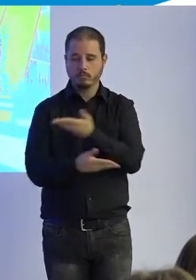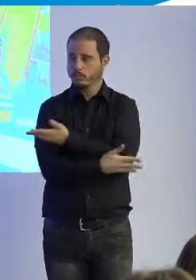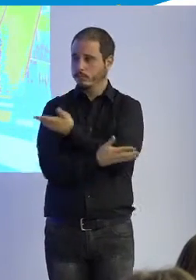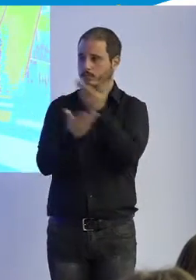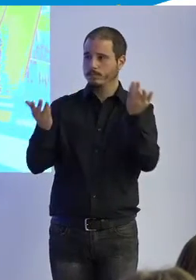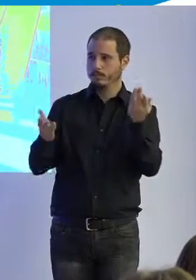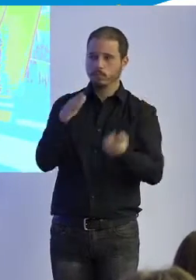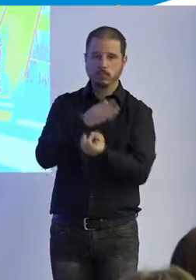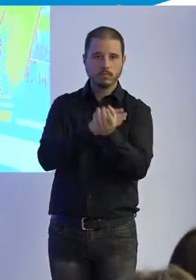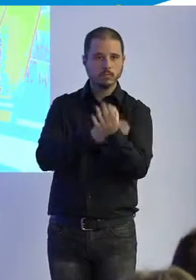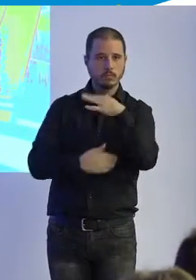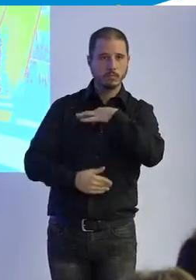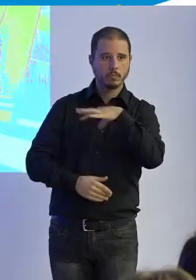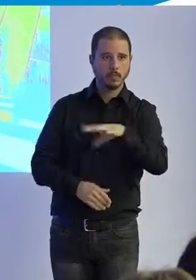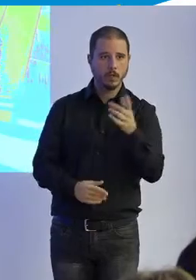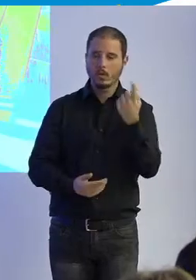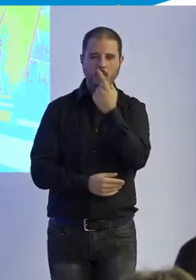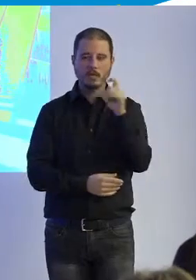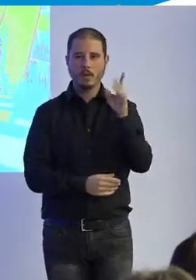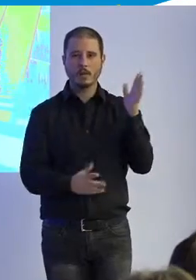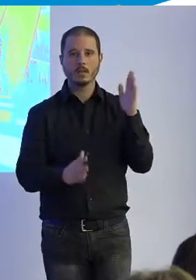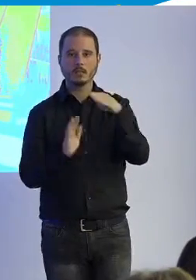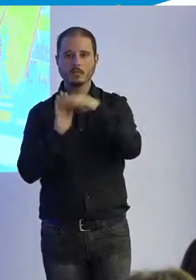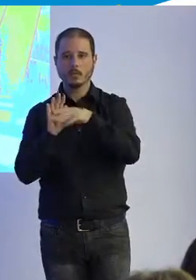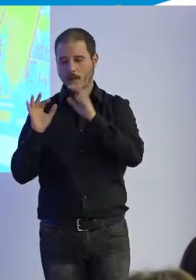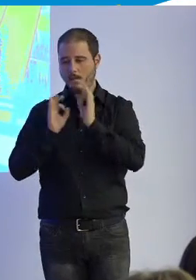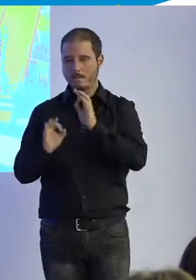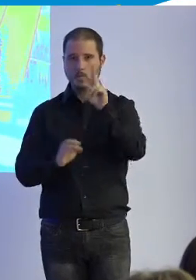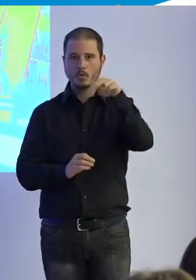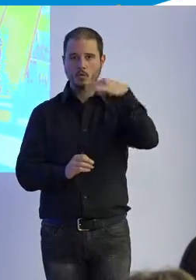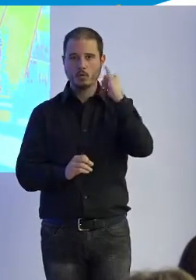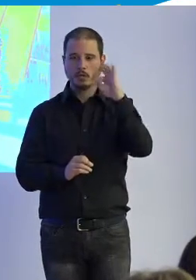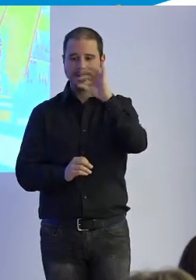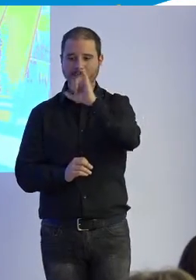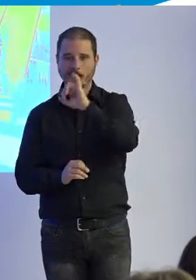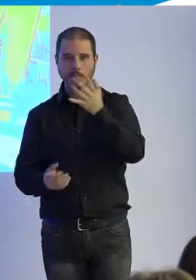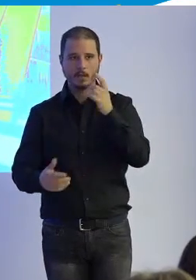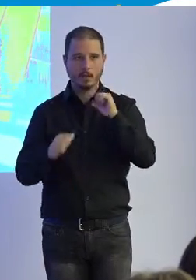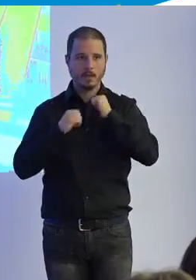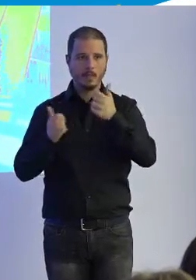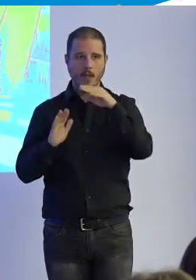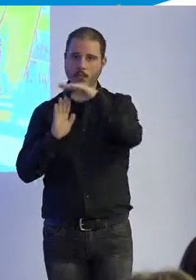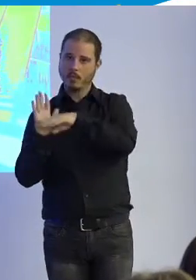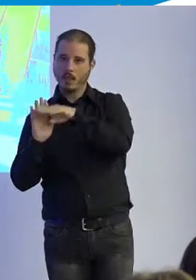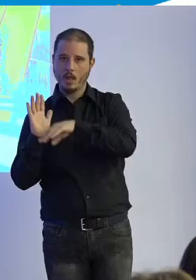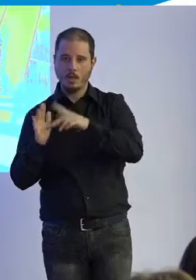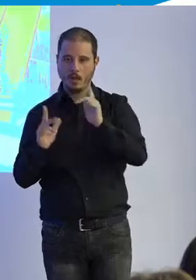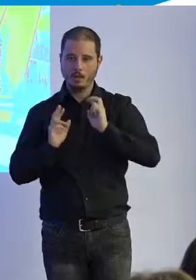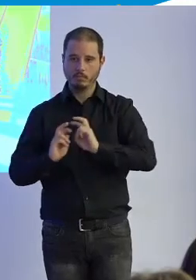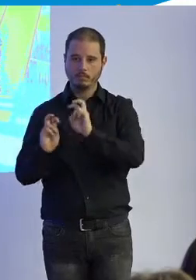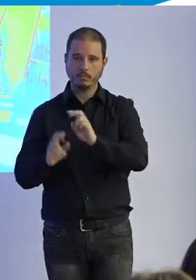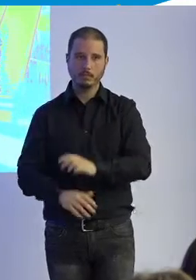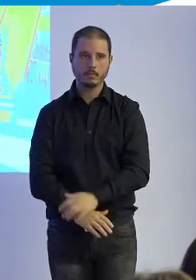puede ser un programador en Unity para poder hacer aplicaciones desde cero. Necesitas tener ya